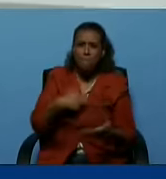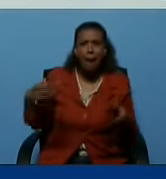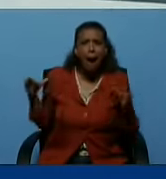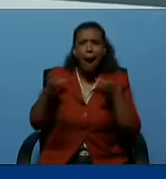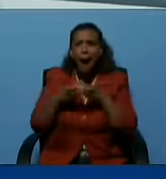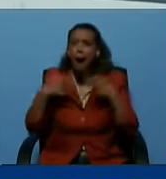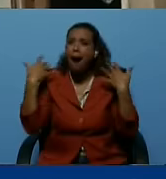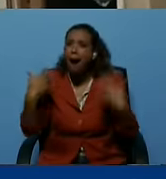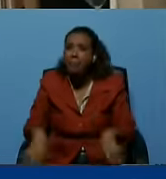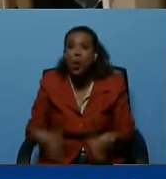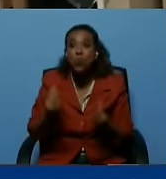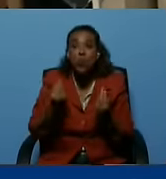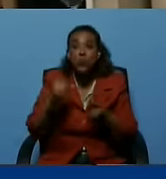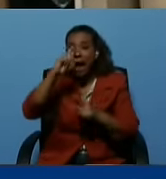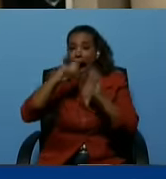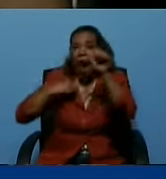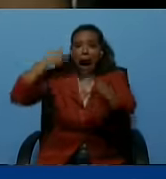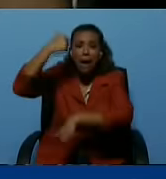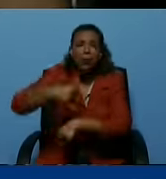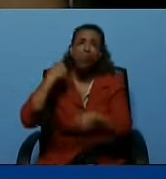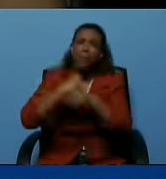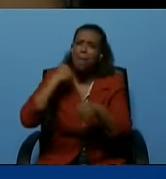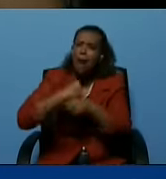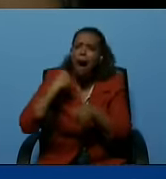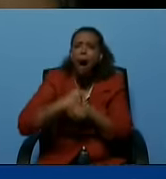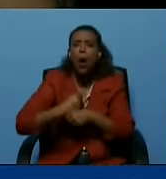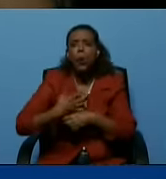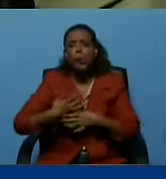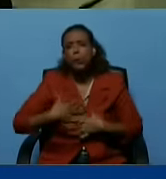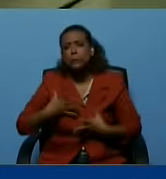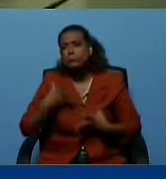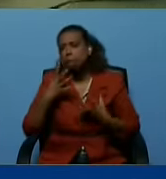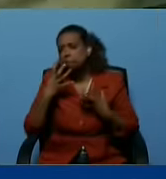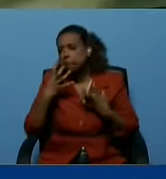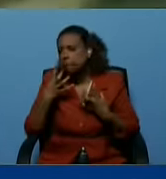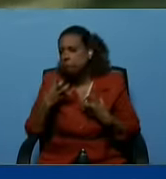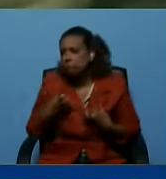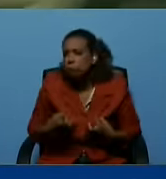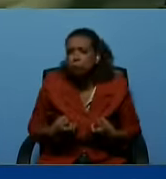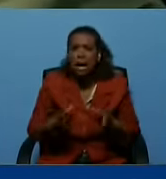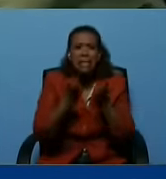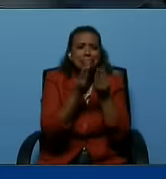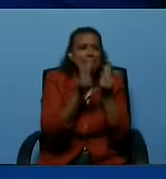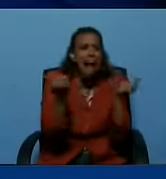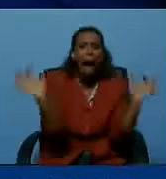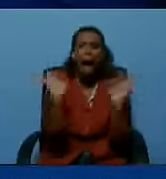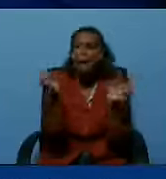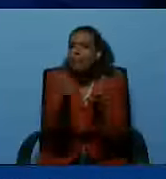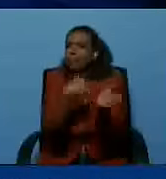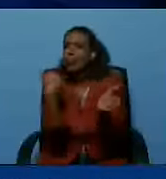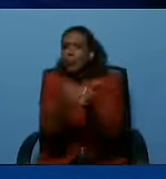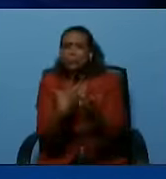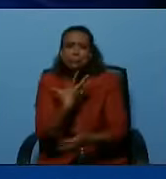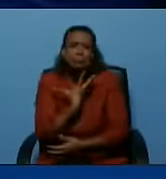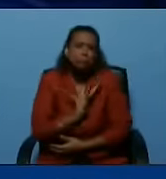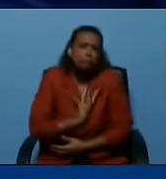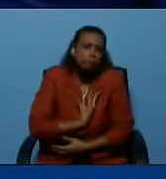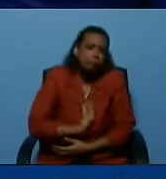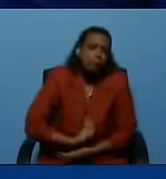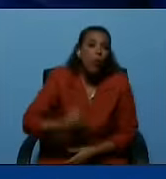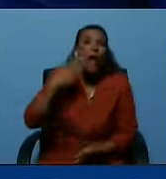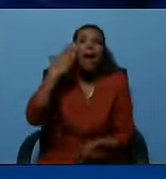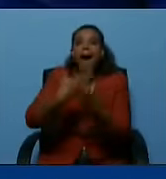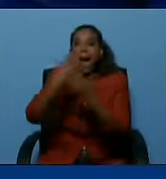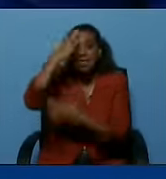O sea, de tantos años que tenemos aquí, fue un momento de demasiada tristeza, de momento de desilusión, y gracias a